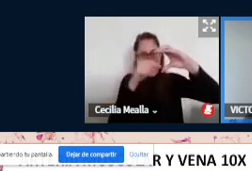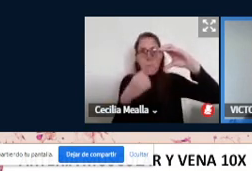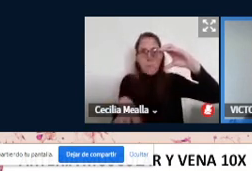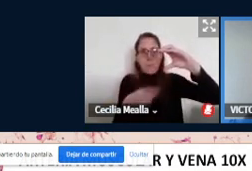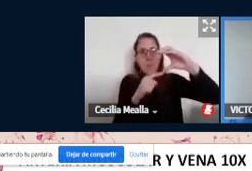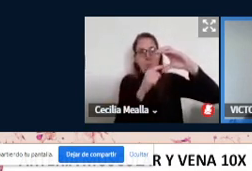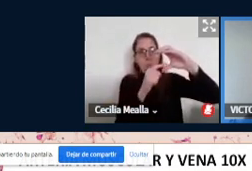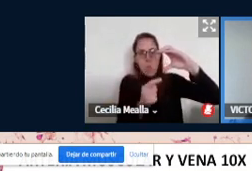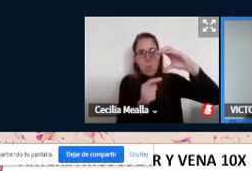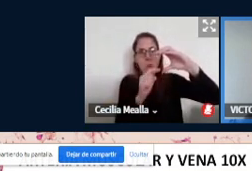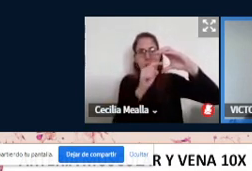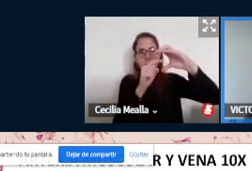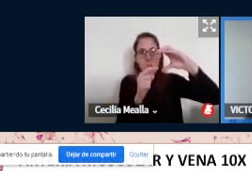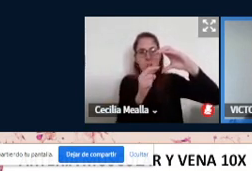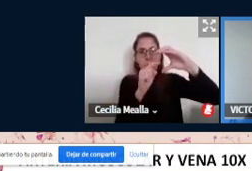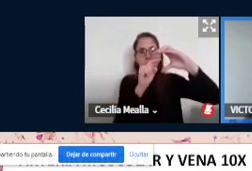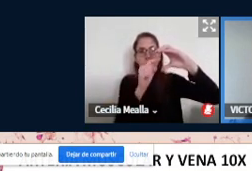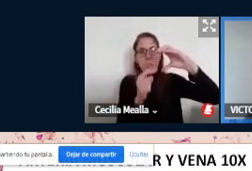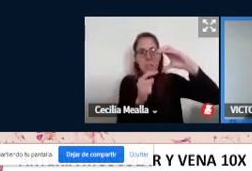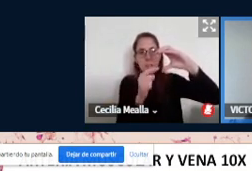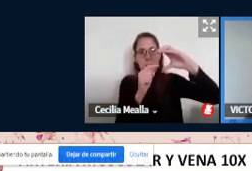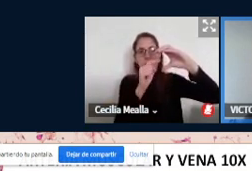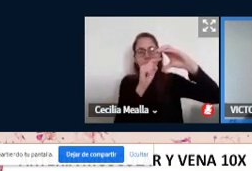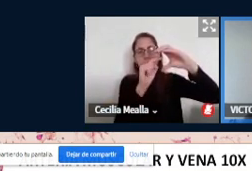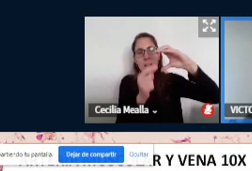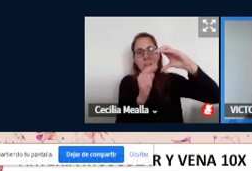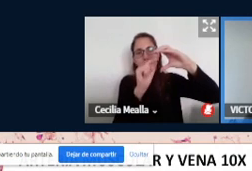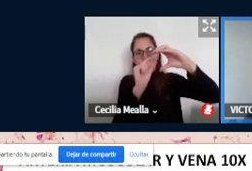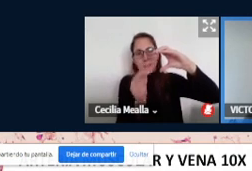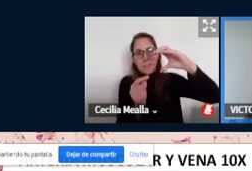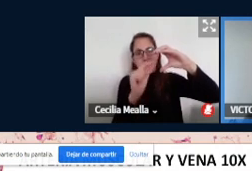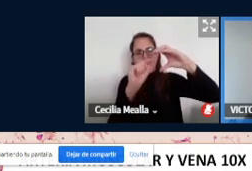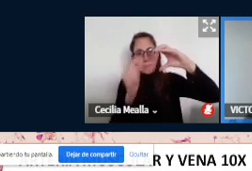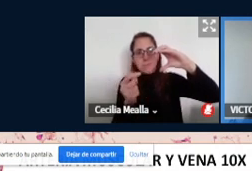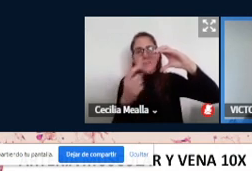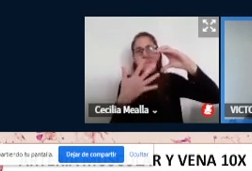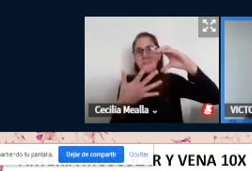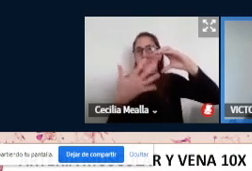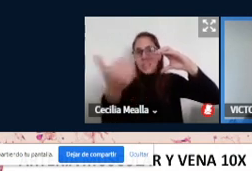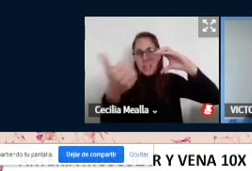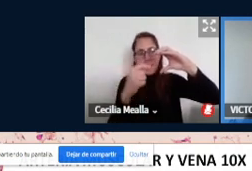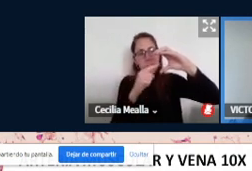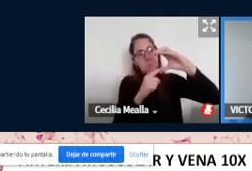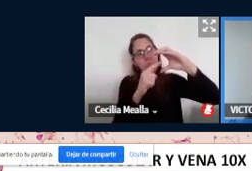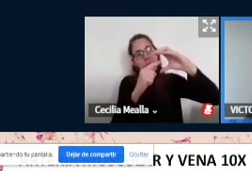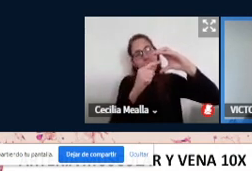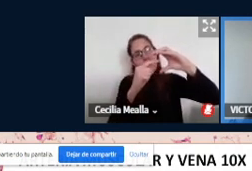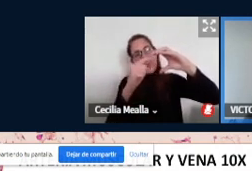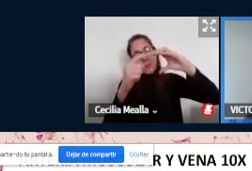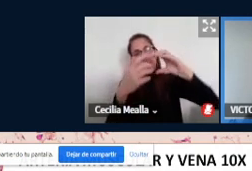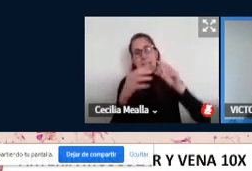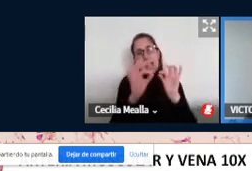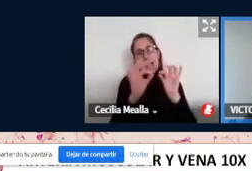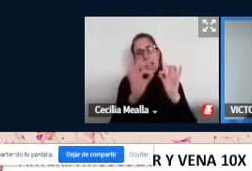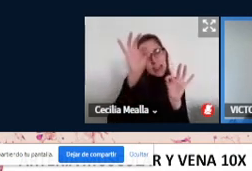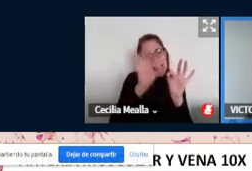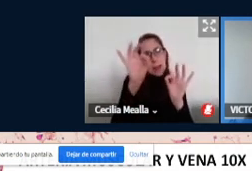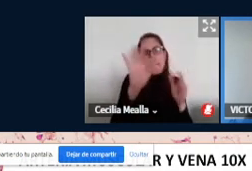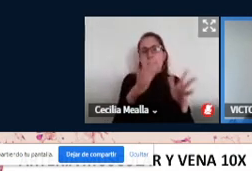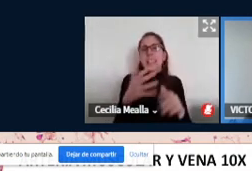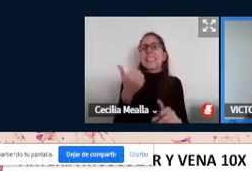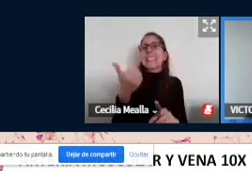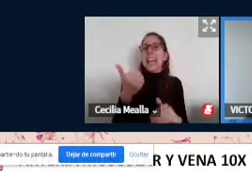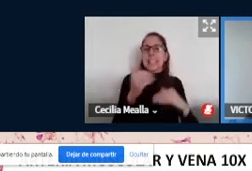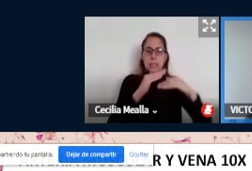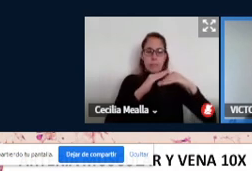eso cuento. Tengo 1, 2, 3, 4, 5, 6. ¿Sí? En esta parte de acá